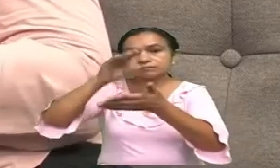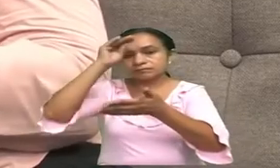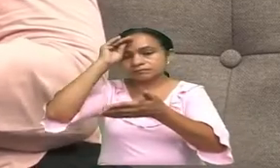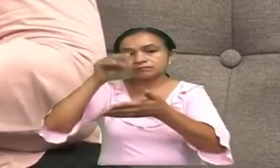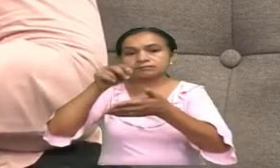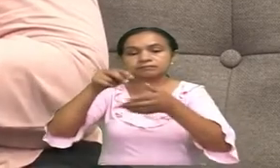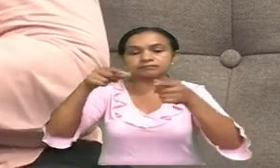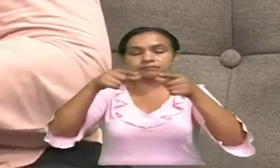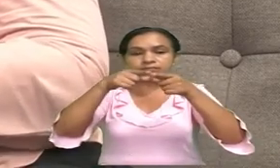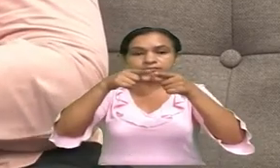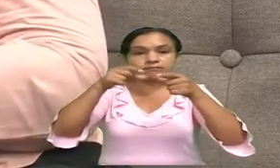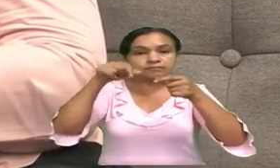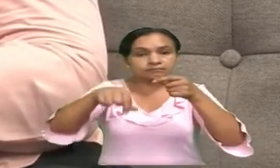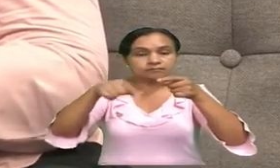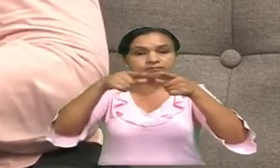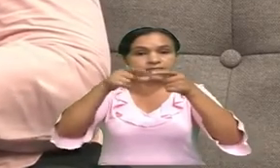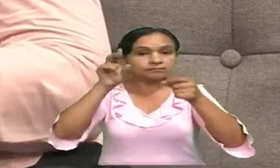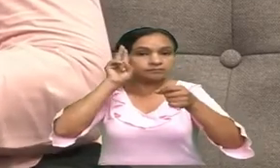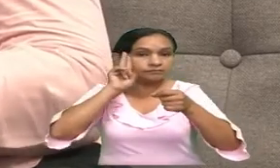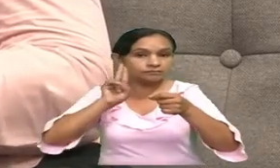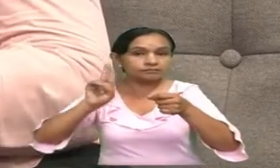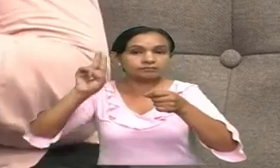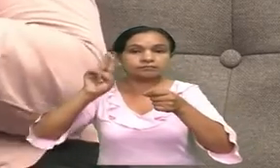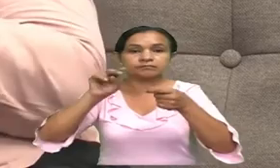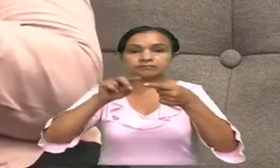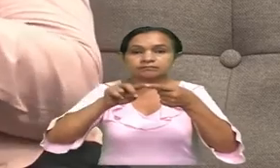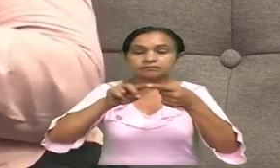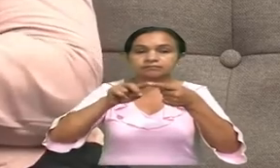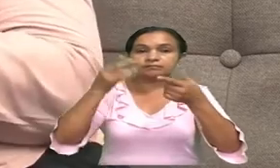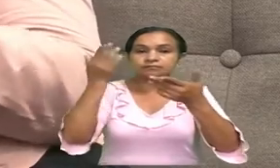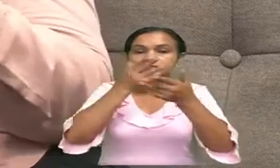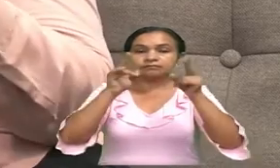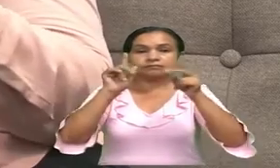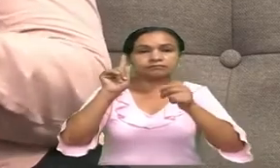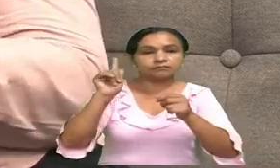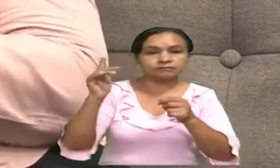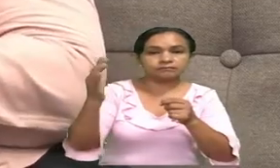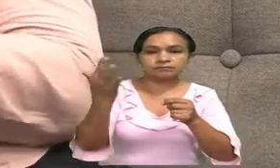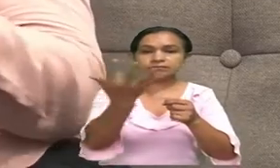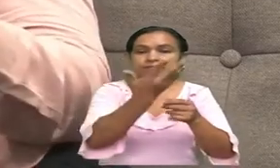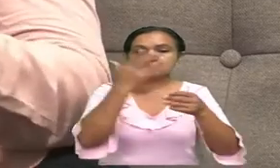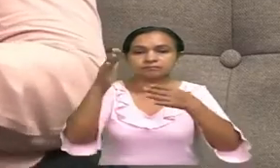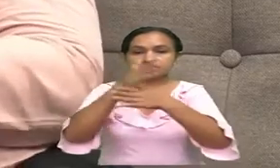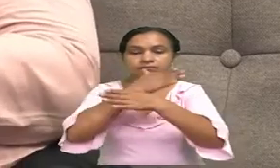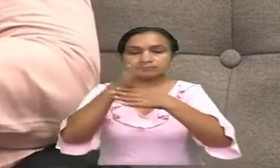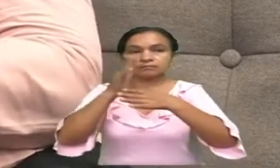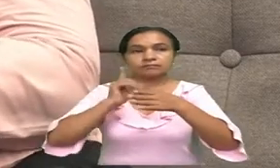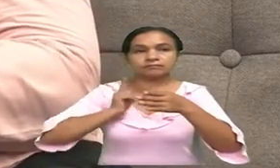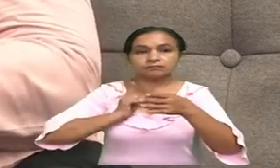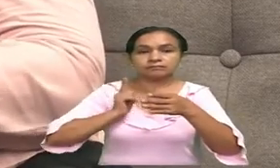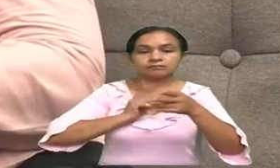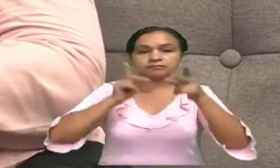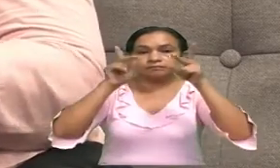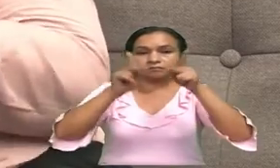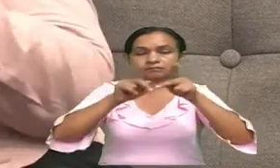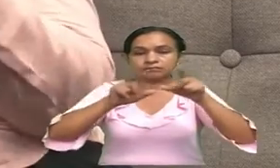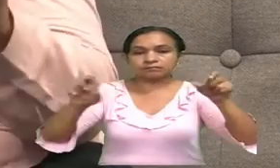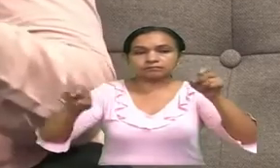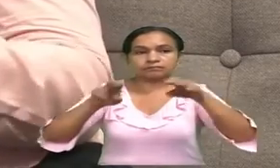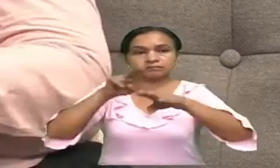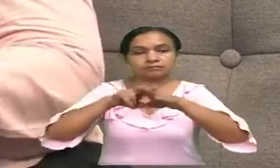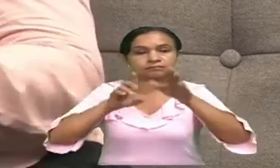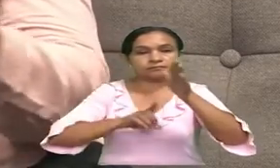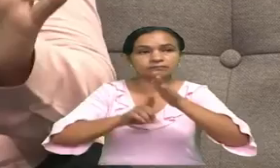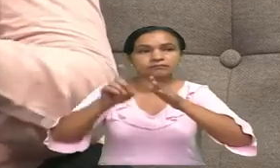UNAM Managua, un diagnóstico por áreas de conocimiento en el marco de todos estos insumos que tenemos, como el Plan Nacional de Desarrollo Humano,